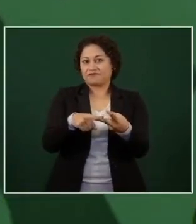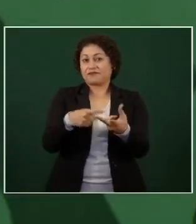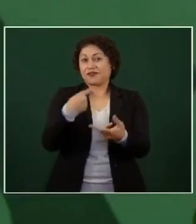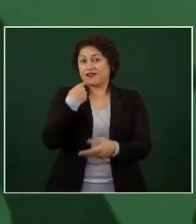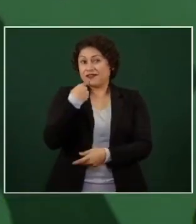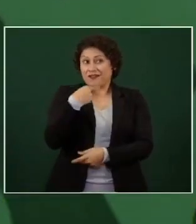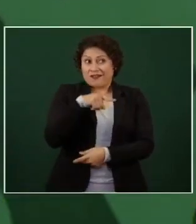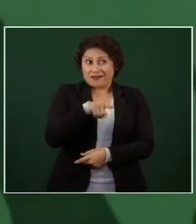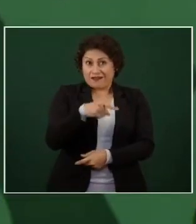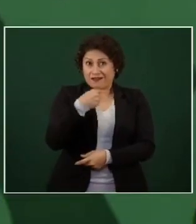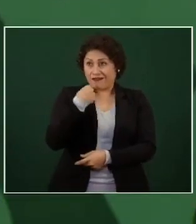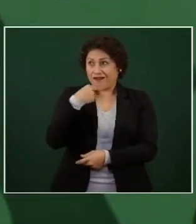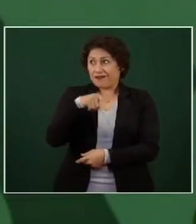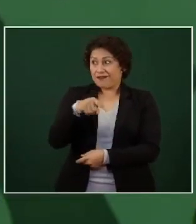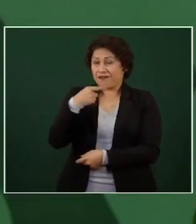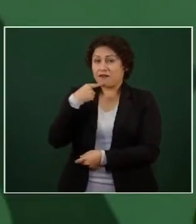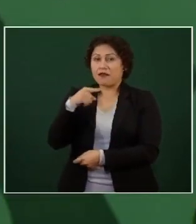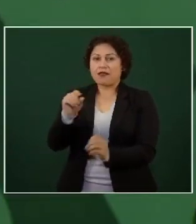quejas.